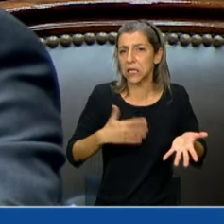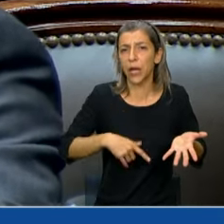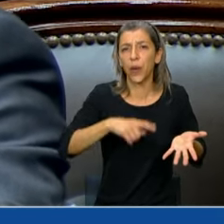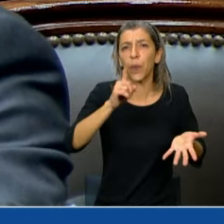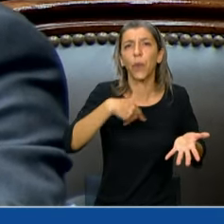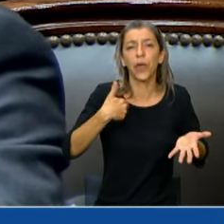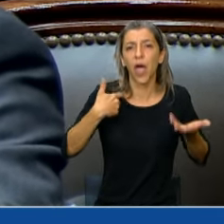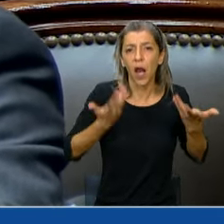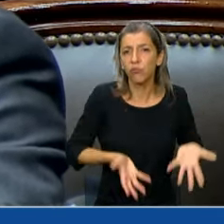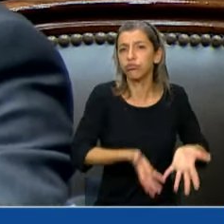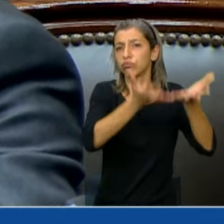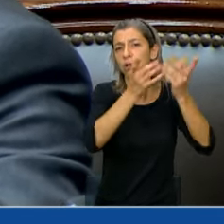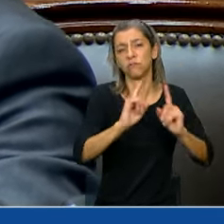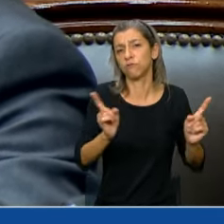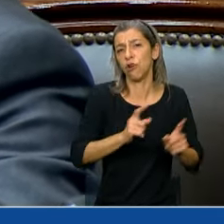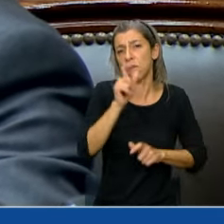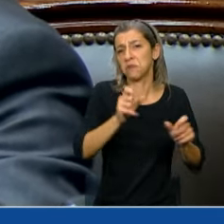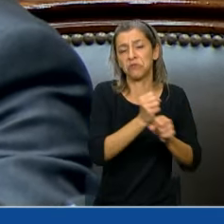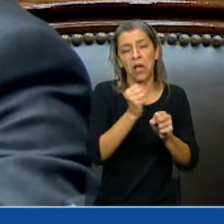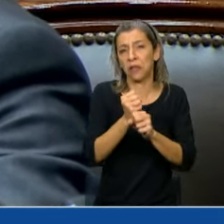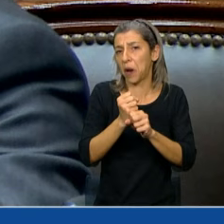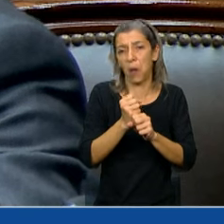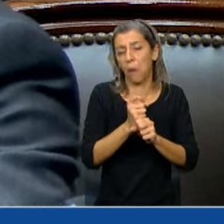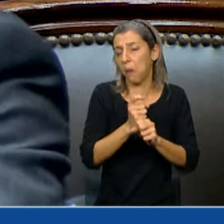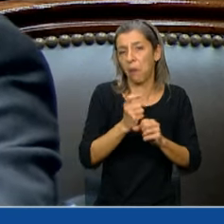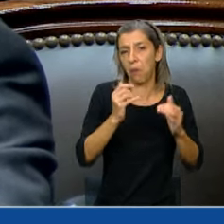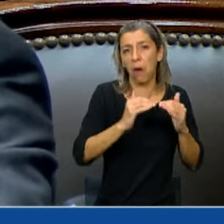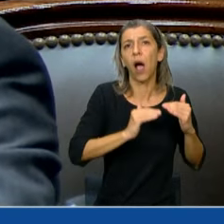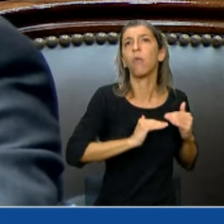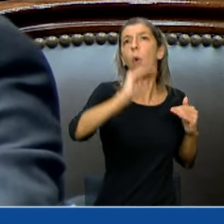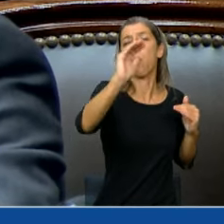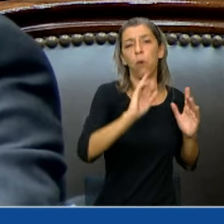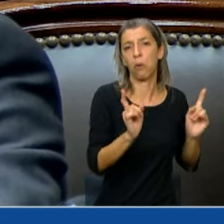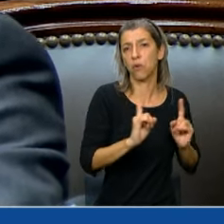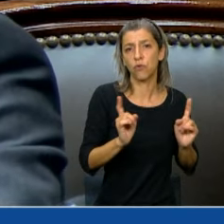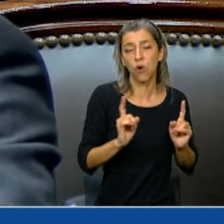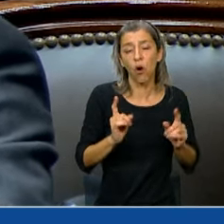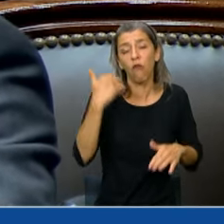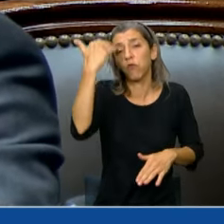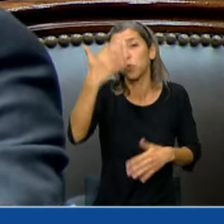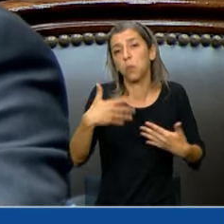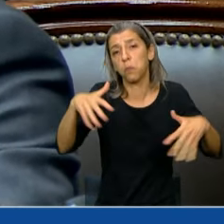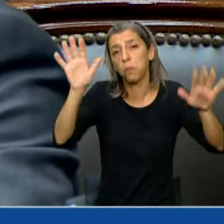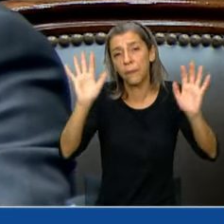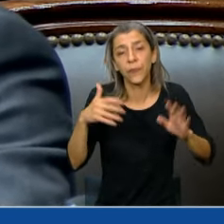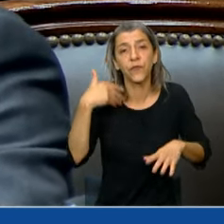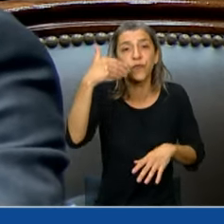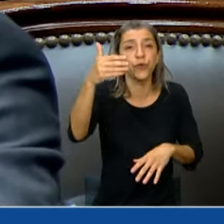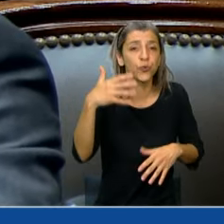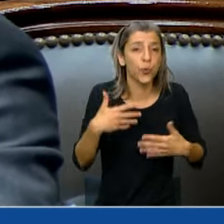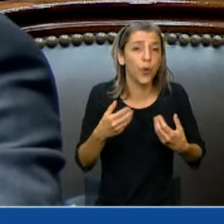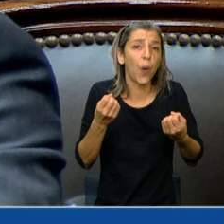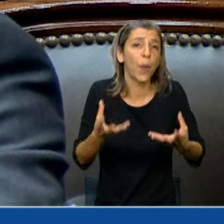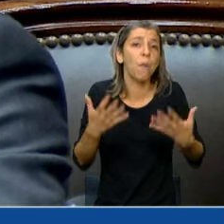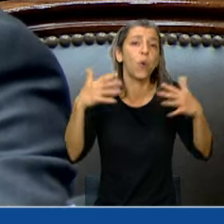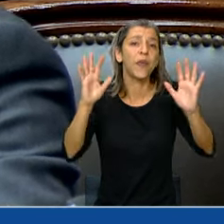prosperidad de nuestros trabajadores algún día nos puede ir bien pero ese día va a ser el día que empecemos a hacer algo